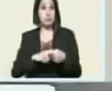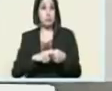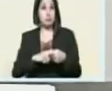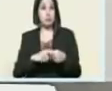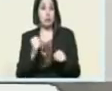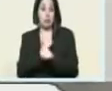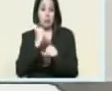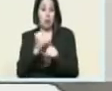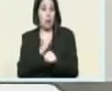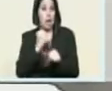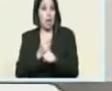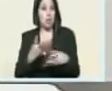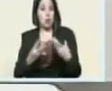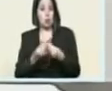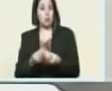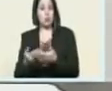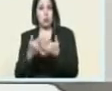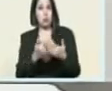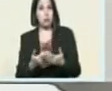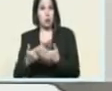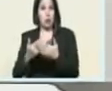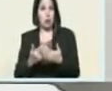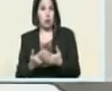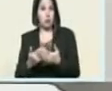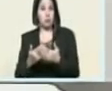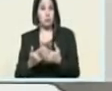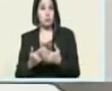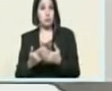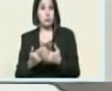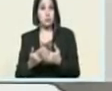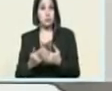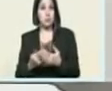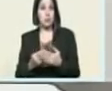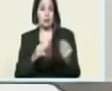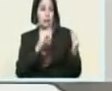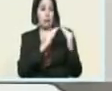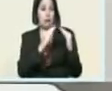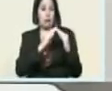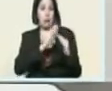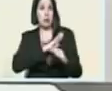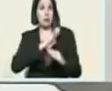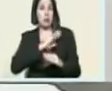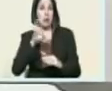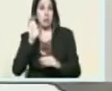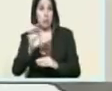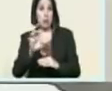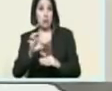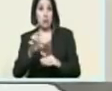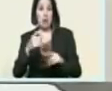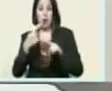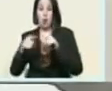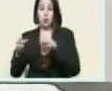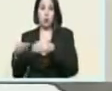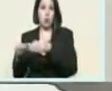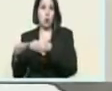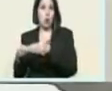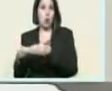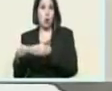incorporados a su chamba, al estudio, al trabajo. Así que, Hogares de la Patria, plan Chamba